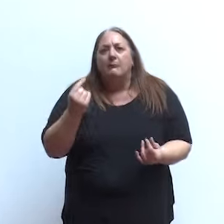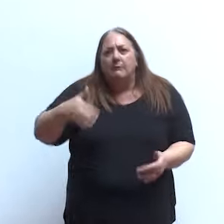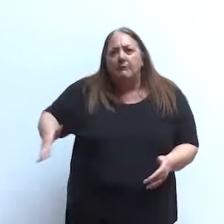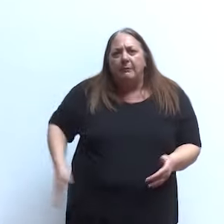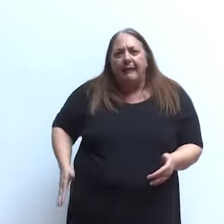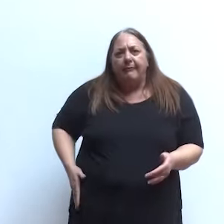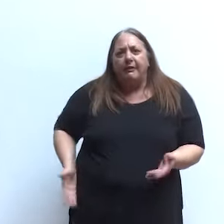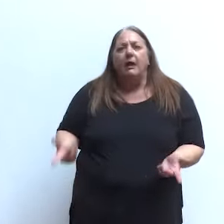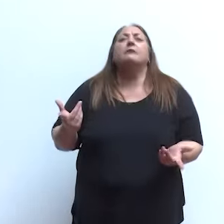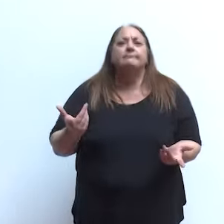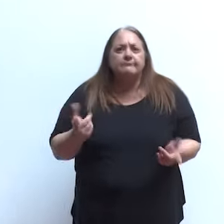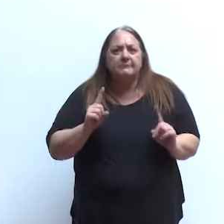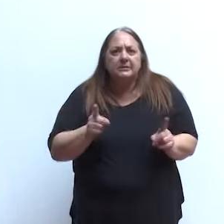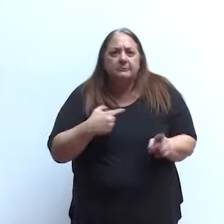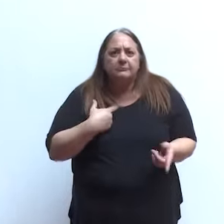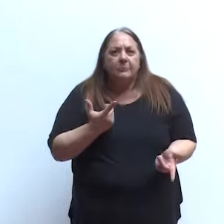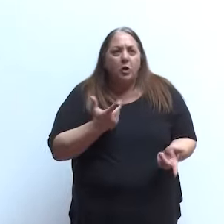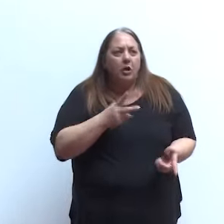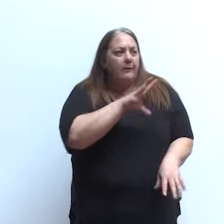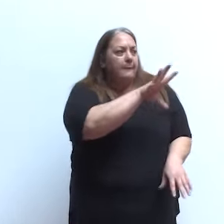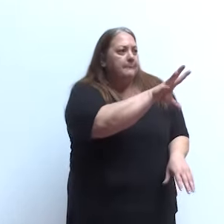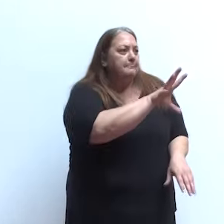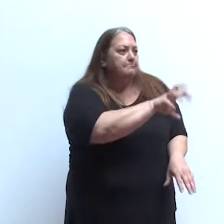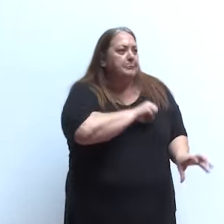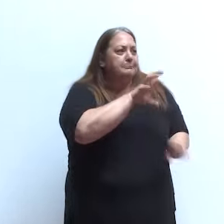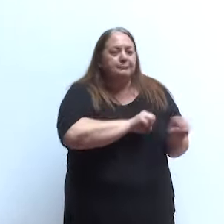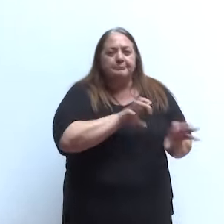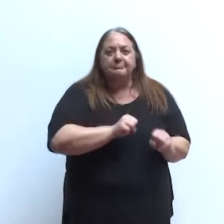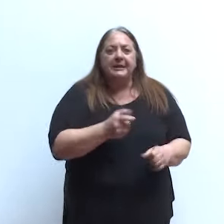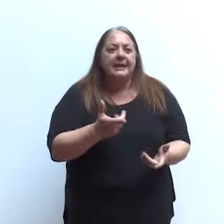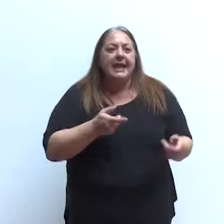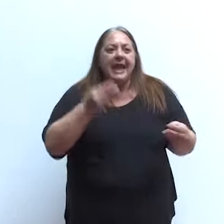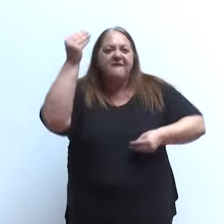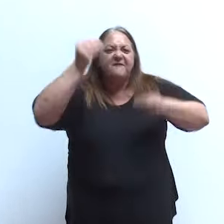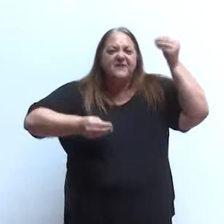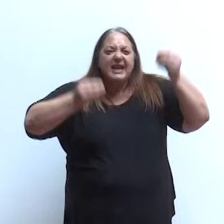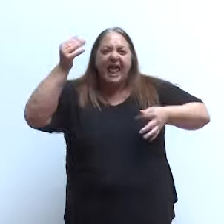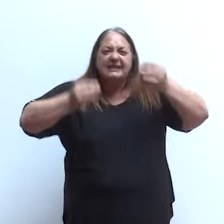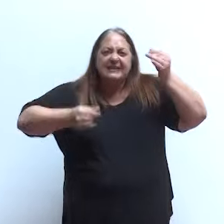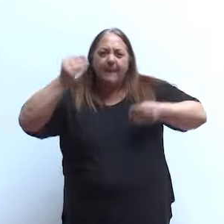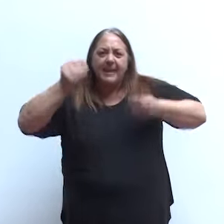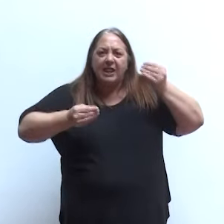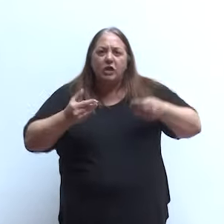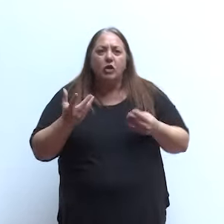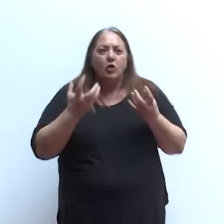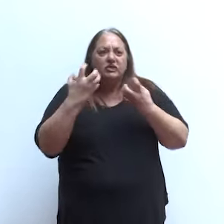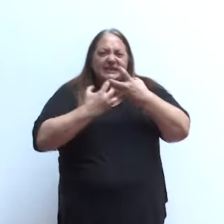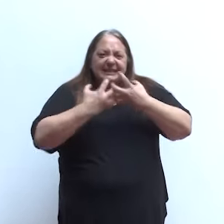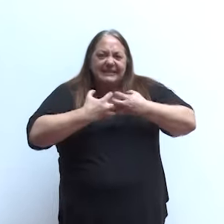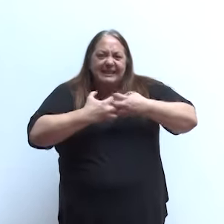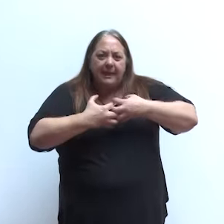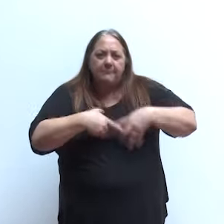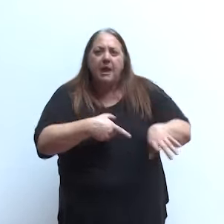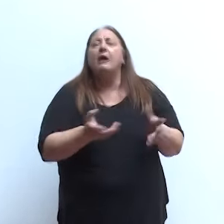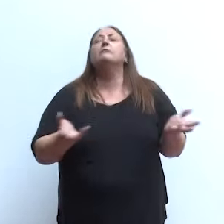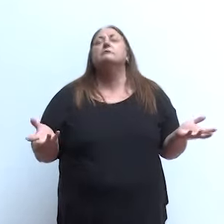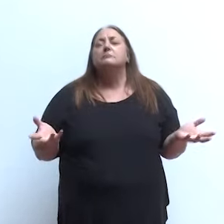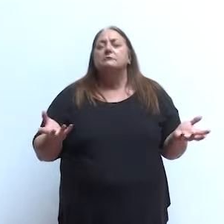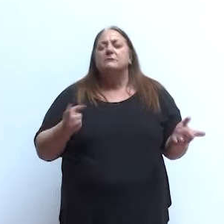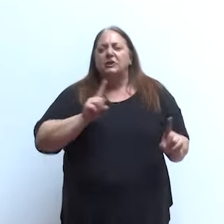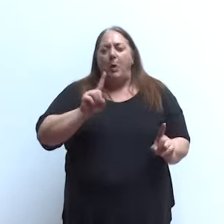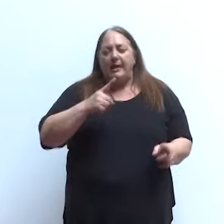en gran parte captada también por el sistema financiero entonces digo todos estos temas No son novedosos no son un invento de mi ley no van a